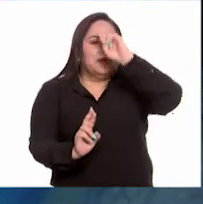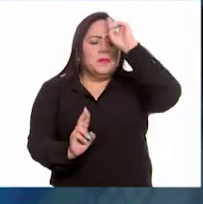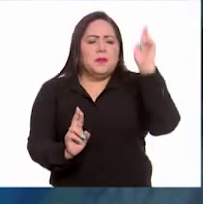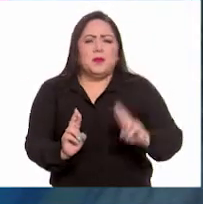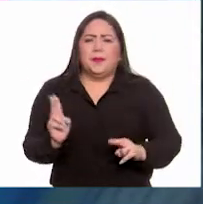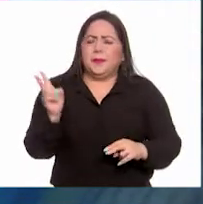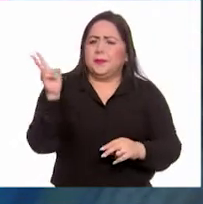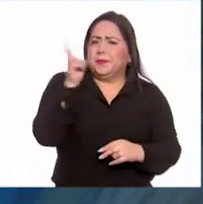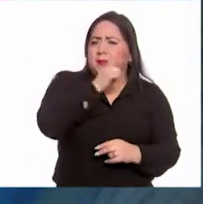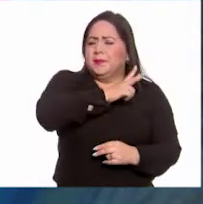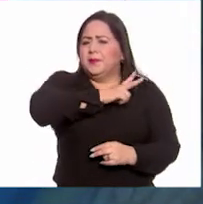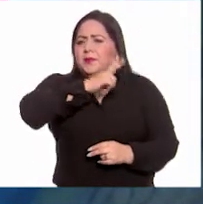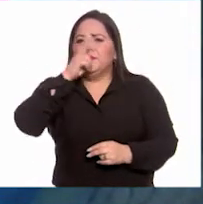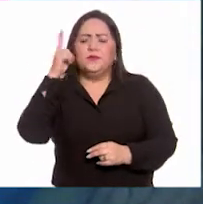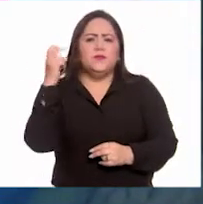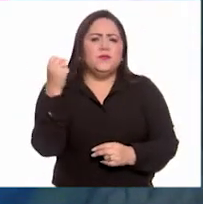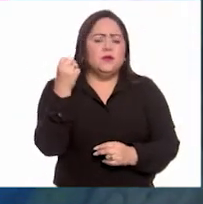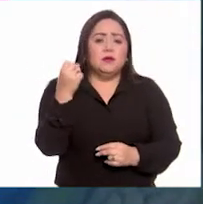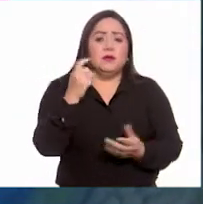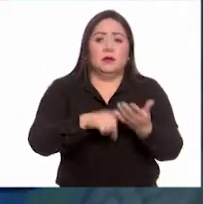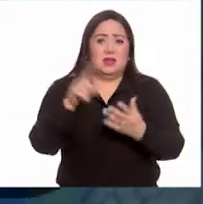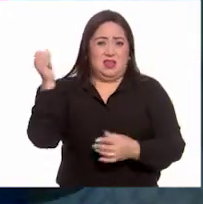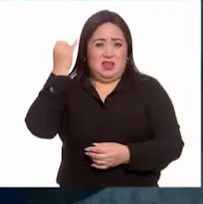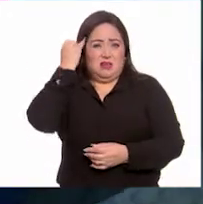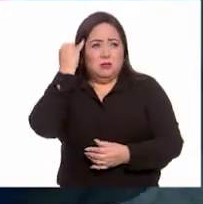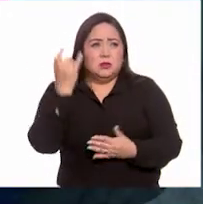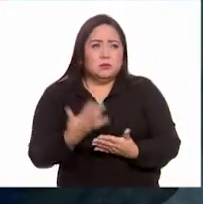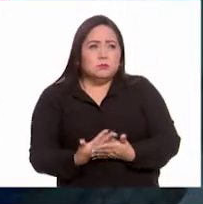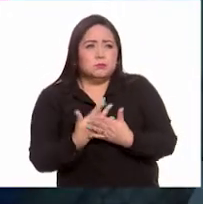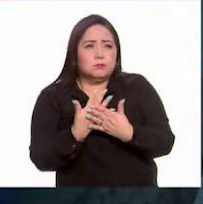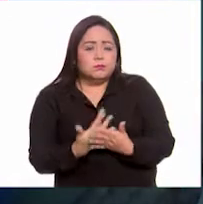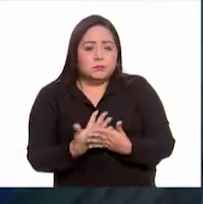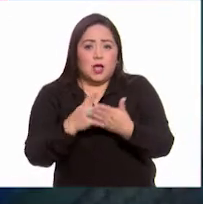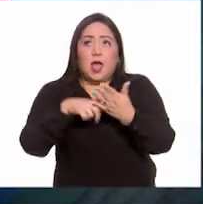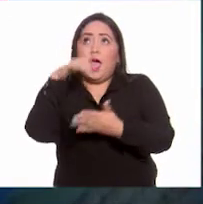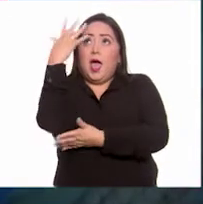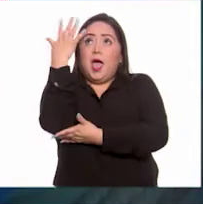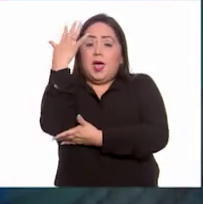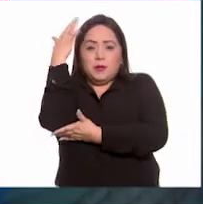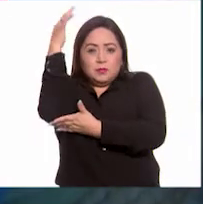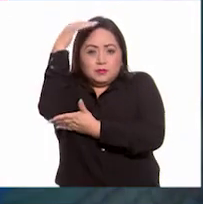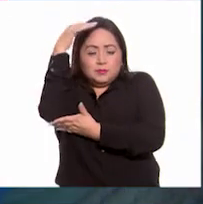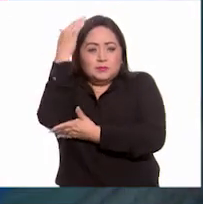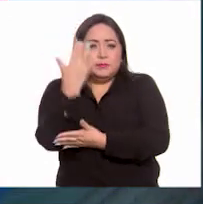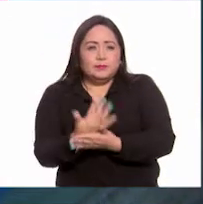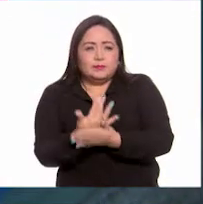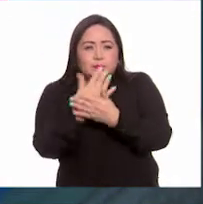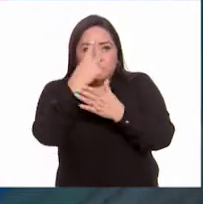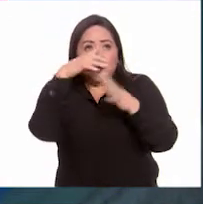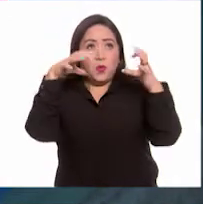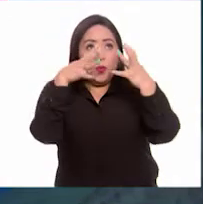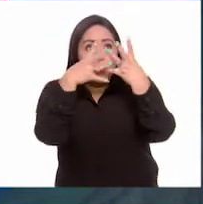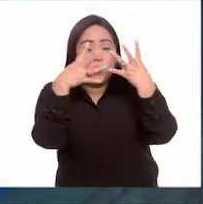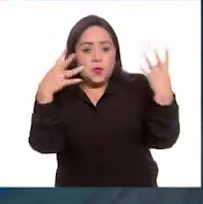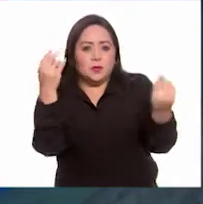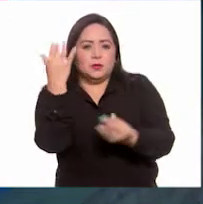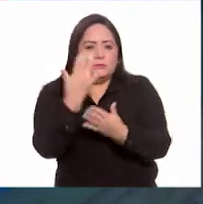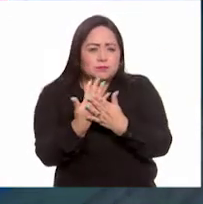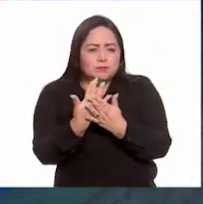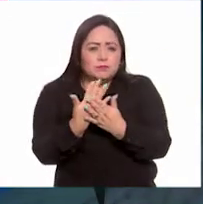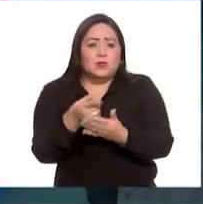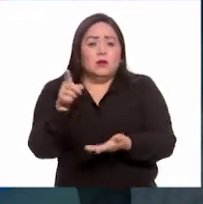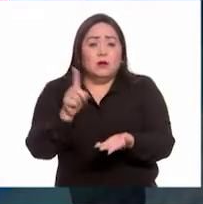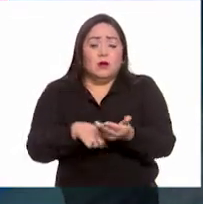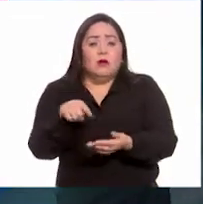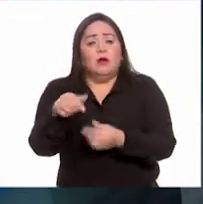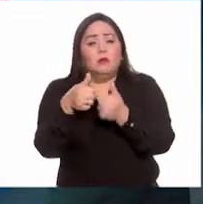y vientos fuertes. El campesino esperó debajo de unos árboles de zapote a que se calmara la lluvia. Allí